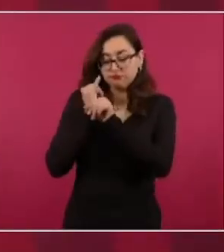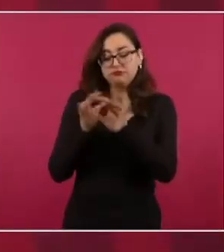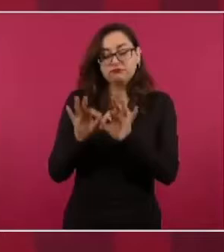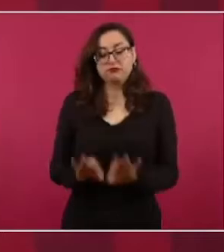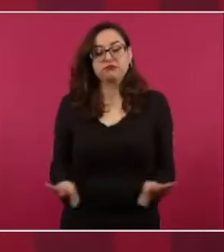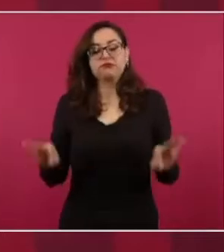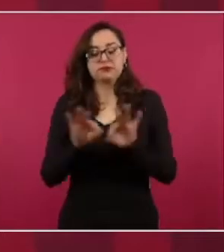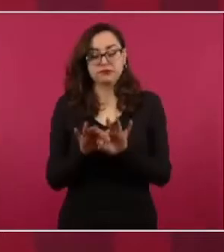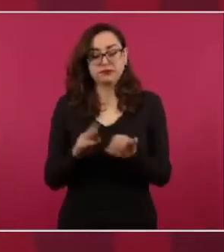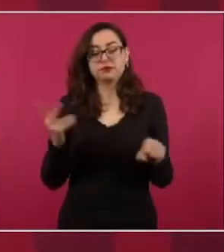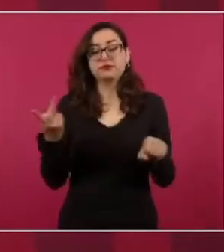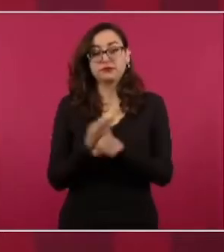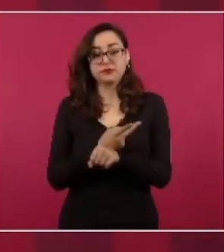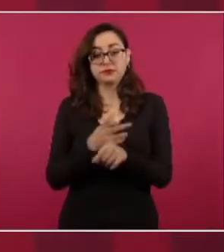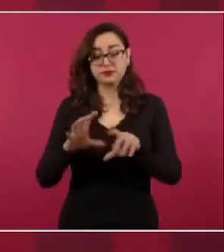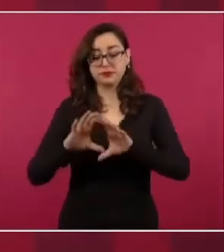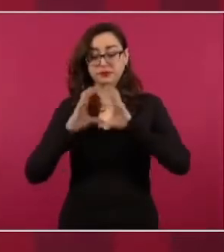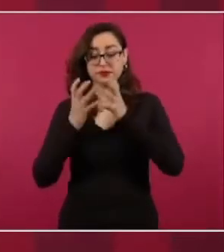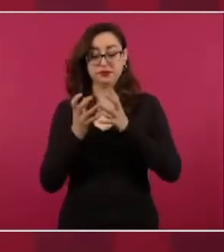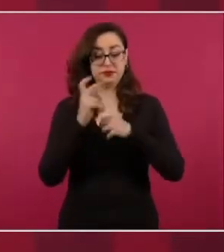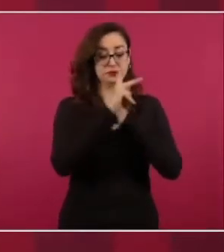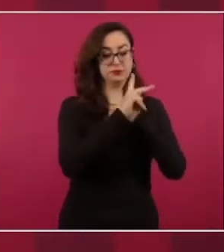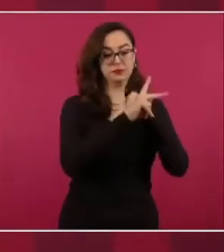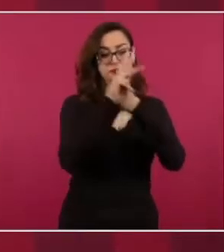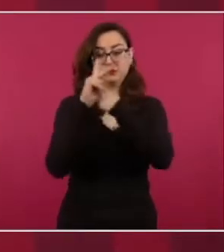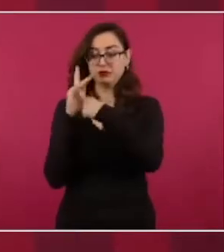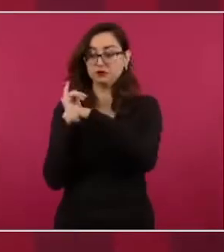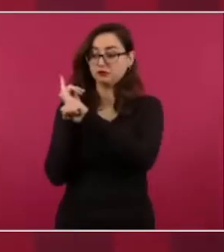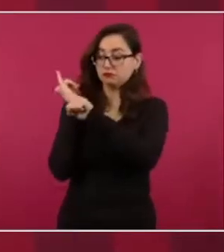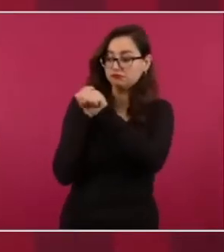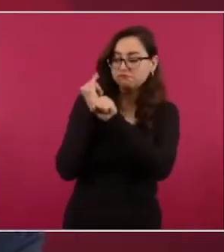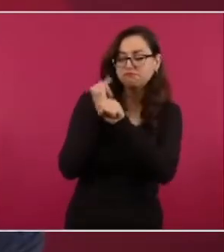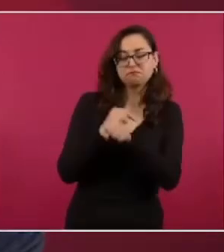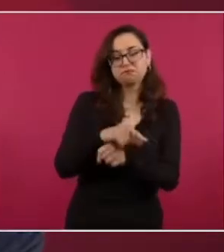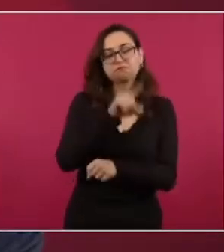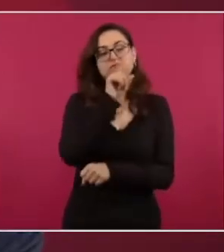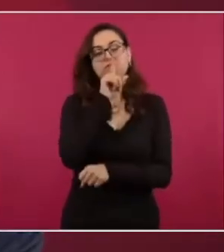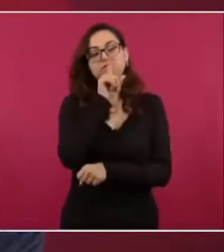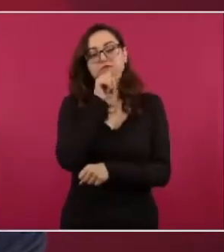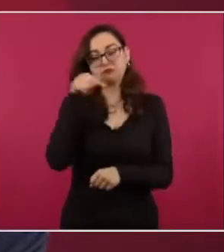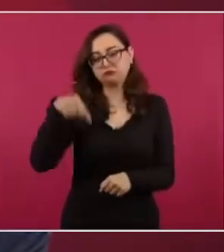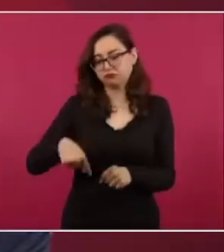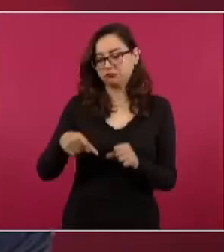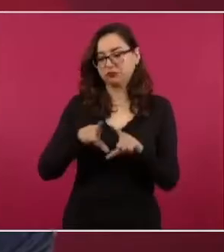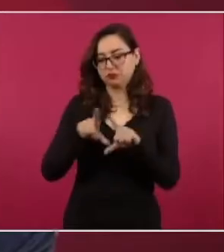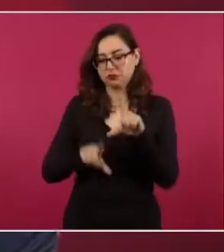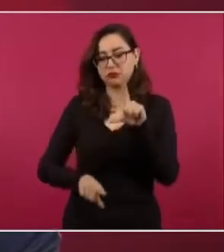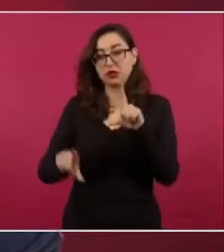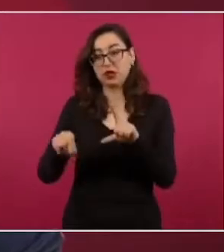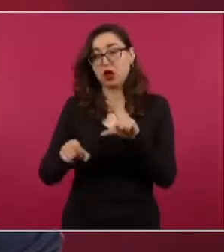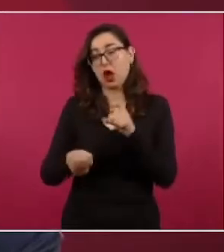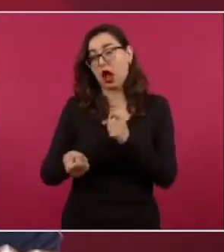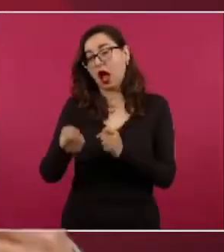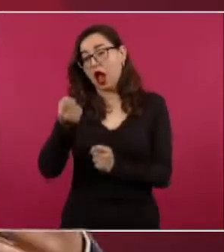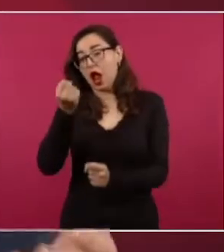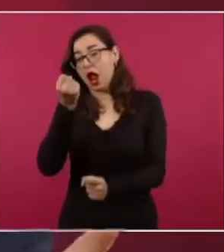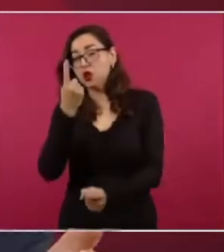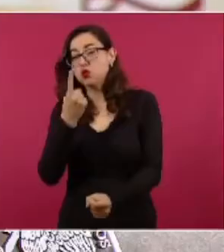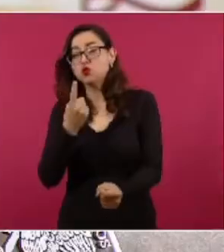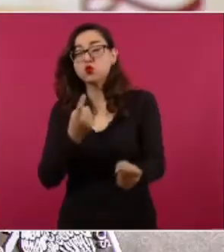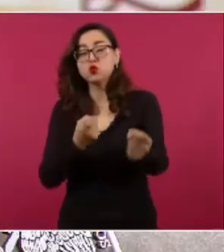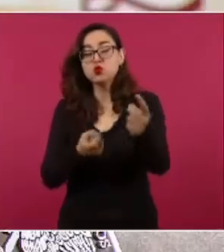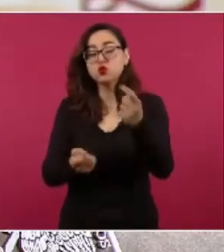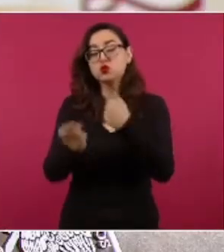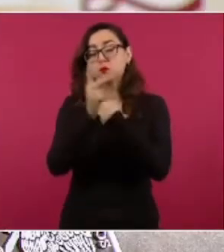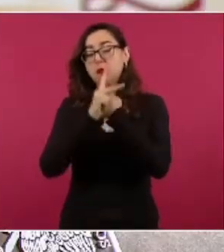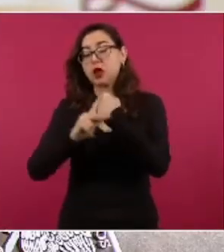que empezó a hacer este tipo de análisis, al tiempo que lo hacía también algunos países europeos occidentales, lo